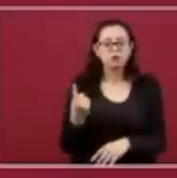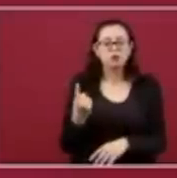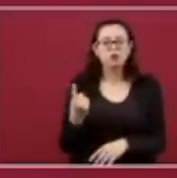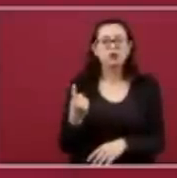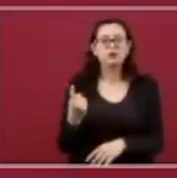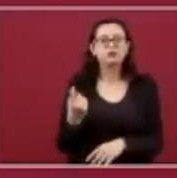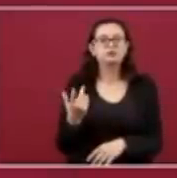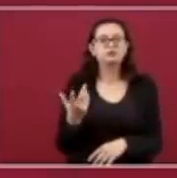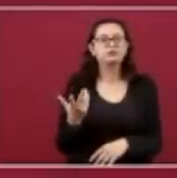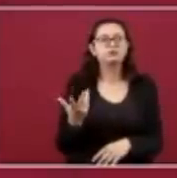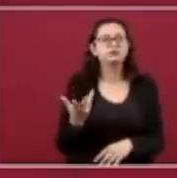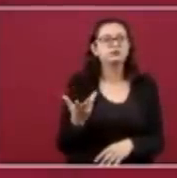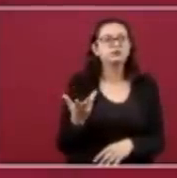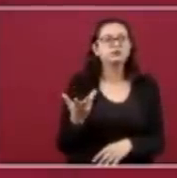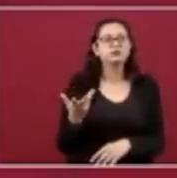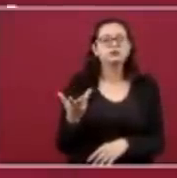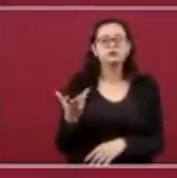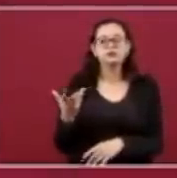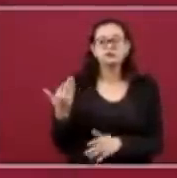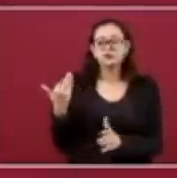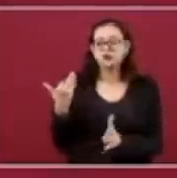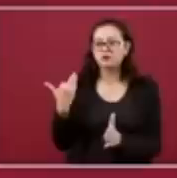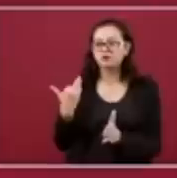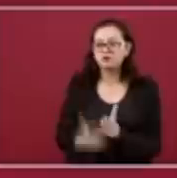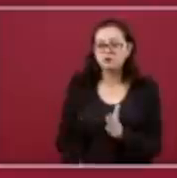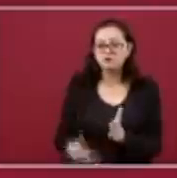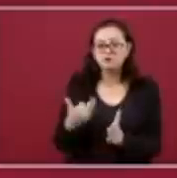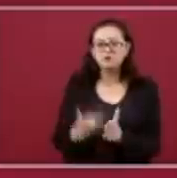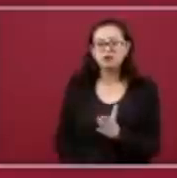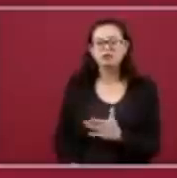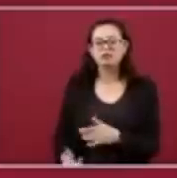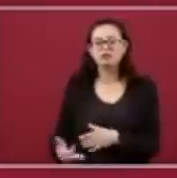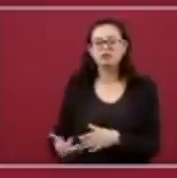ausencia de cuadros políticos.